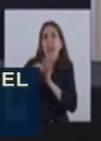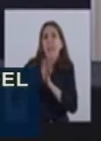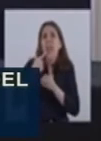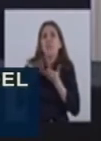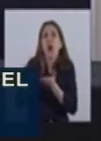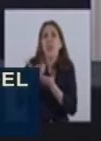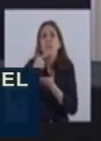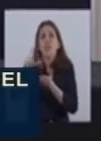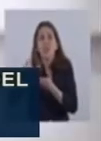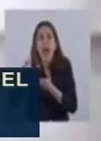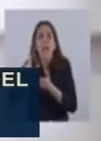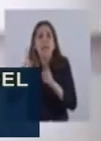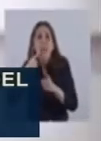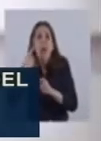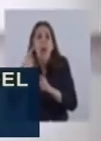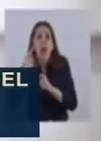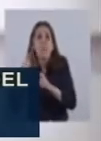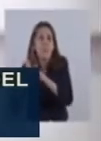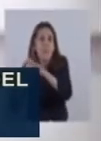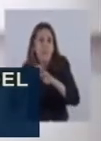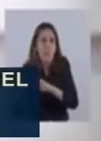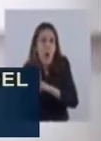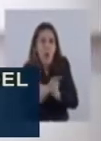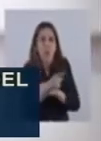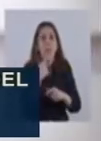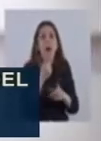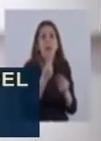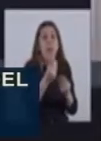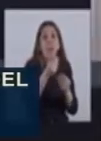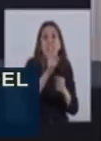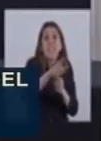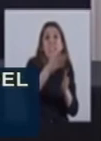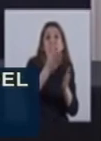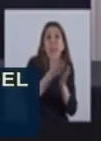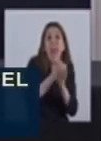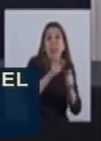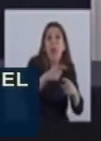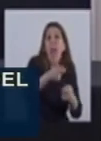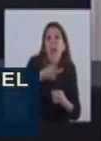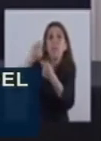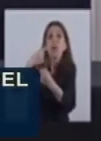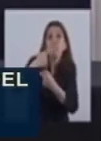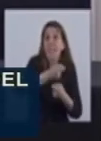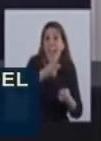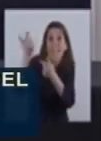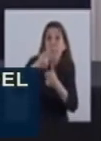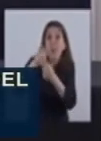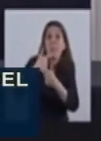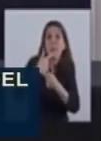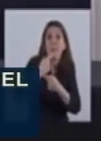de las últimas horas, que hay constantes cambios de la regla de juego. ¿Vos estimás que efectivamente va a seguir vendiendo normalmente el productor de aquí en